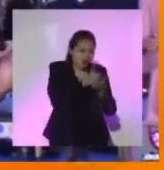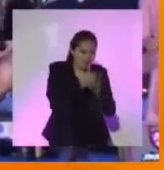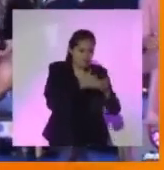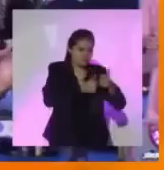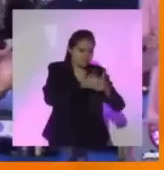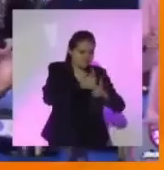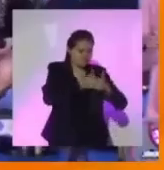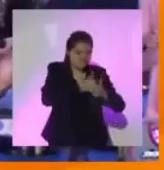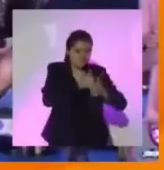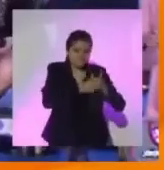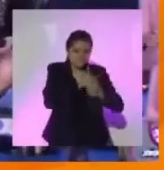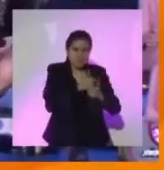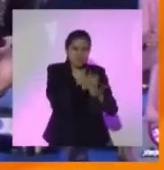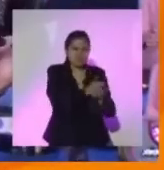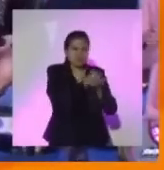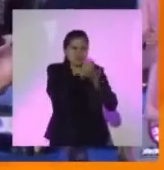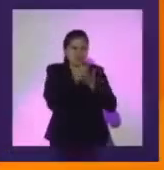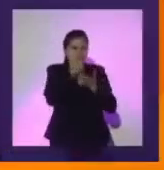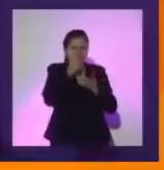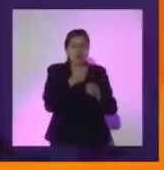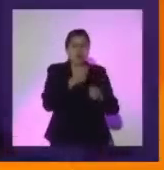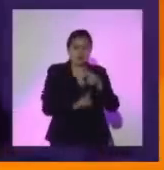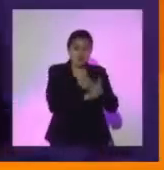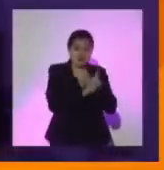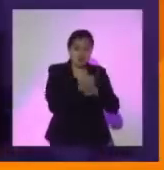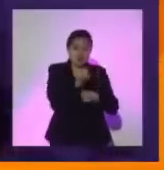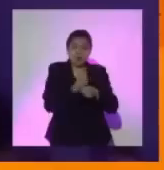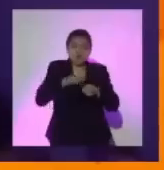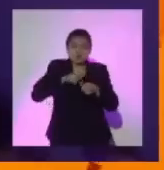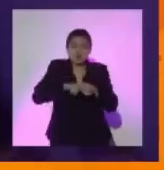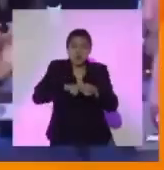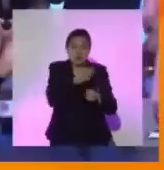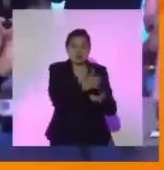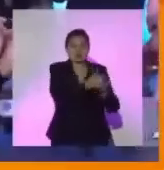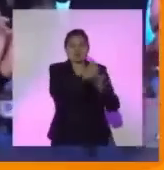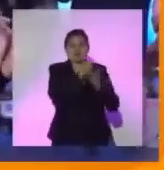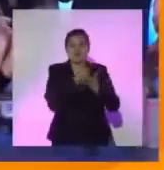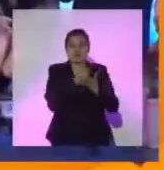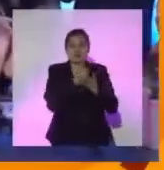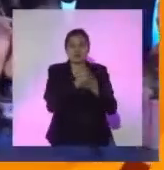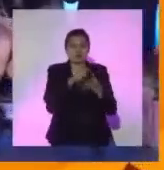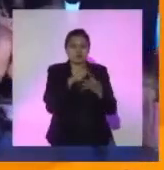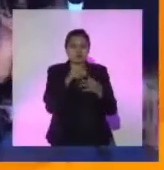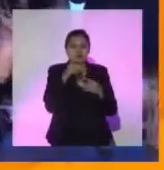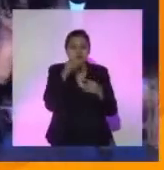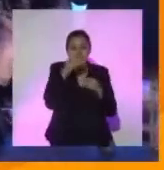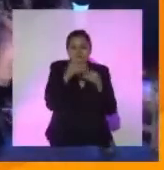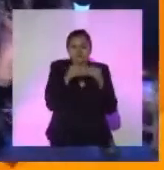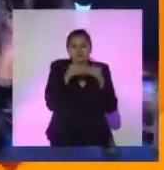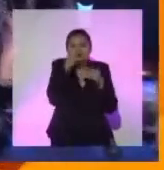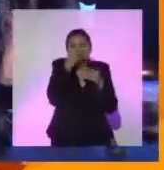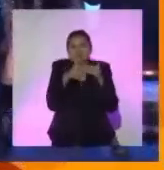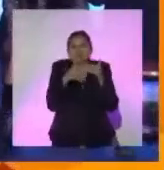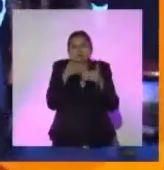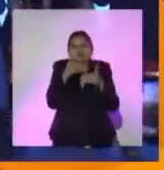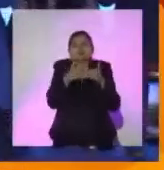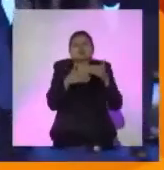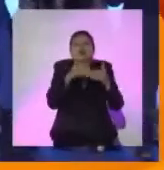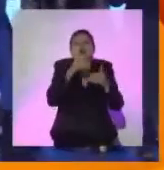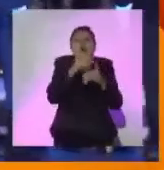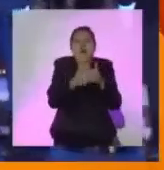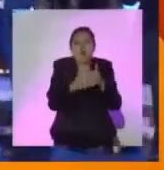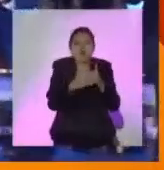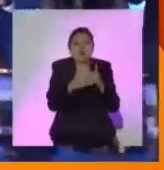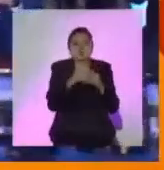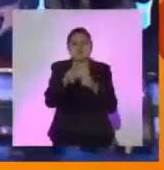tema de cultura en el tema de especialistas está harp Pero además en el equipo de precampaña tienes a Regina Orozco del lado de